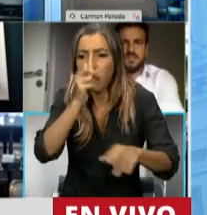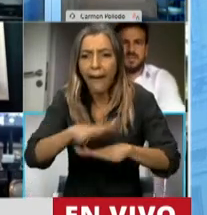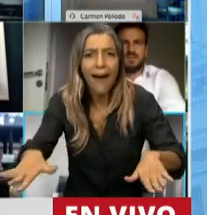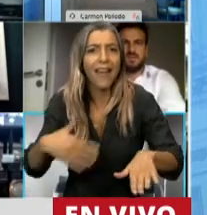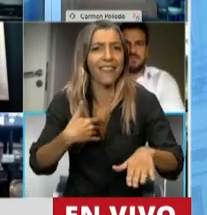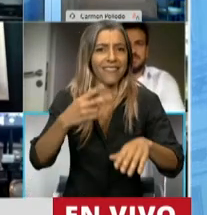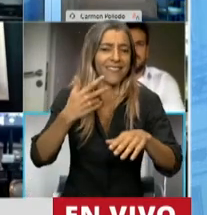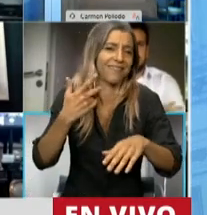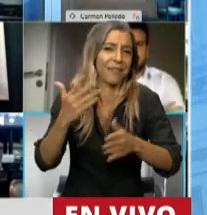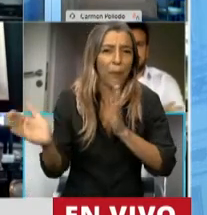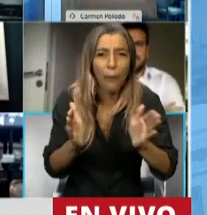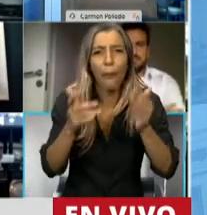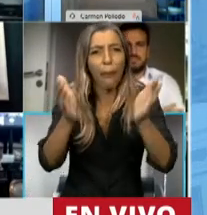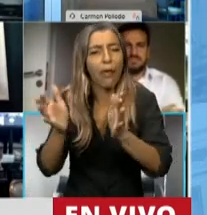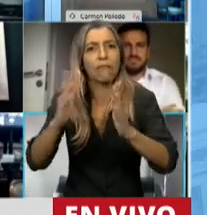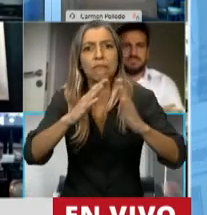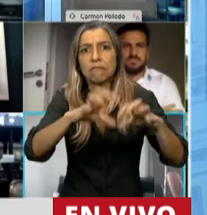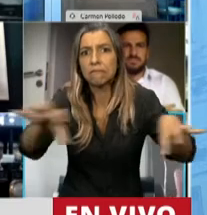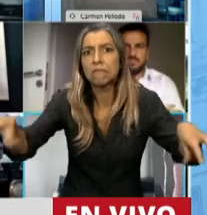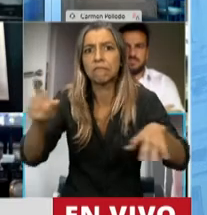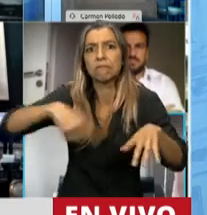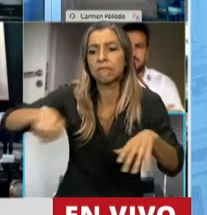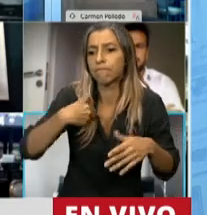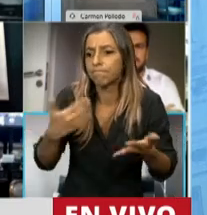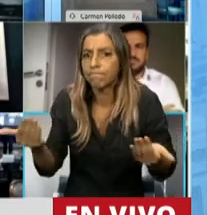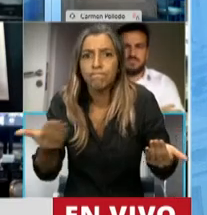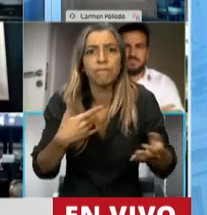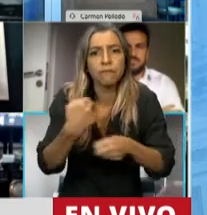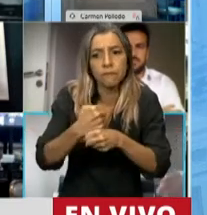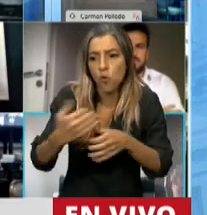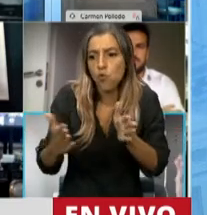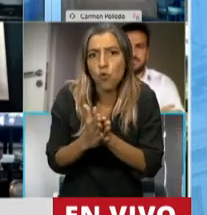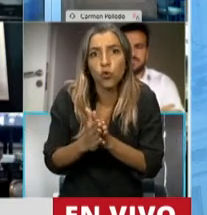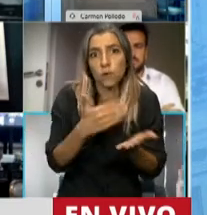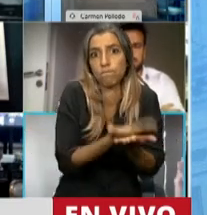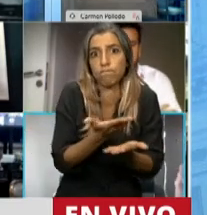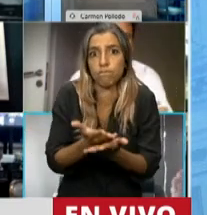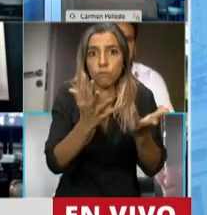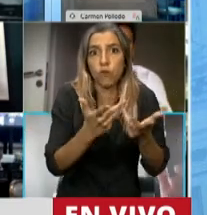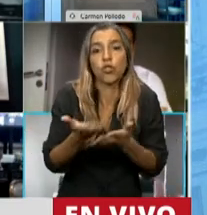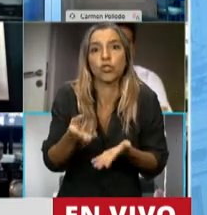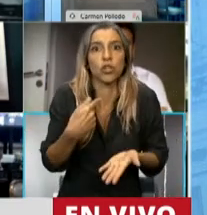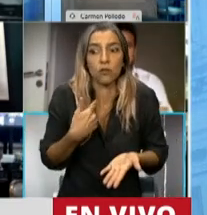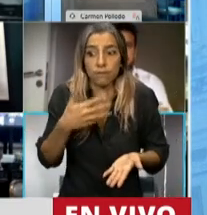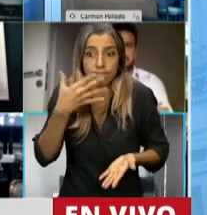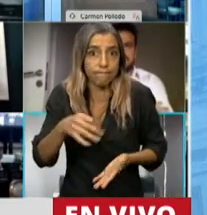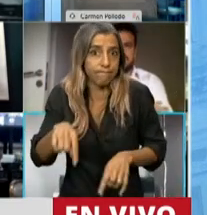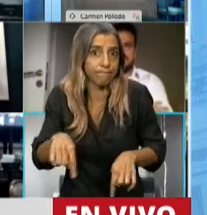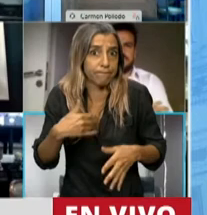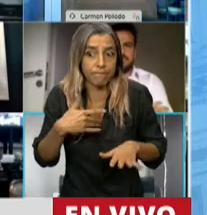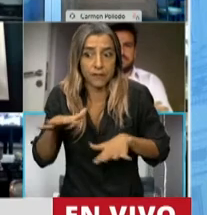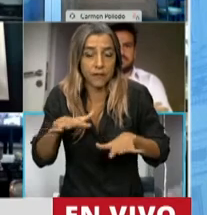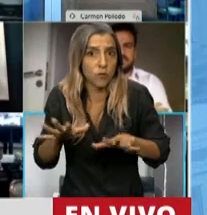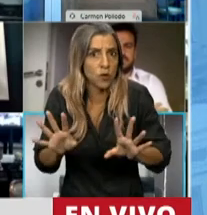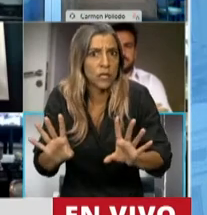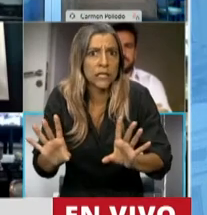Rafael con los que hemos venido trabajando y hoy estamos casi finalizando el año y lamentablemente tenemos que decir que la condición que